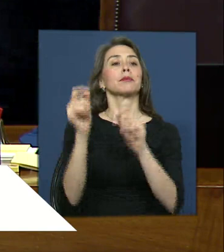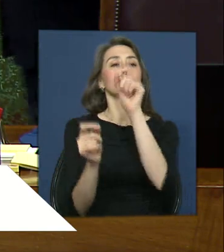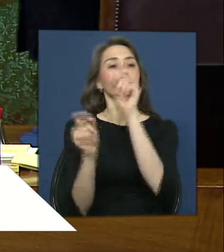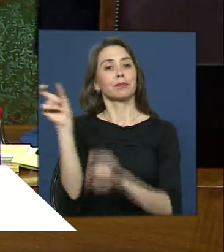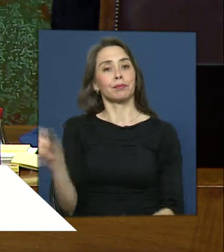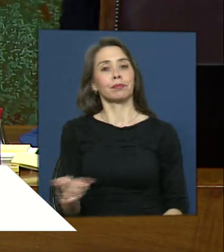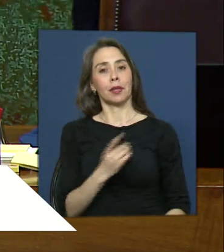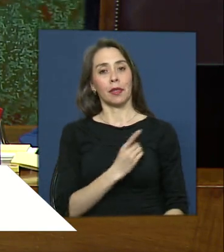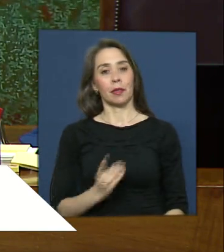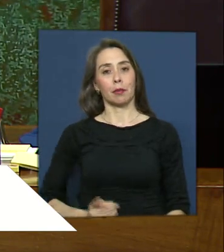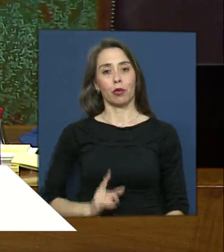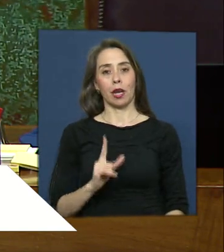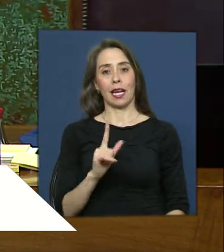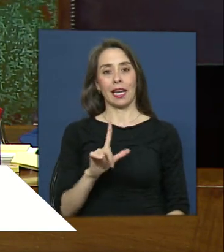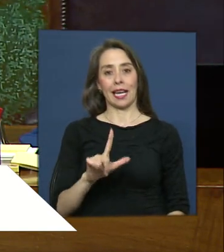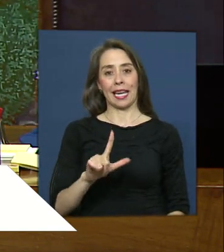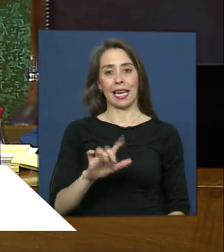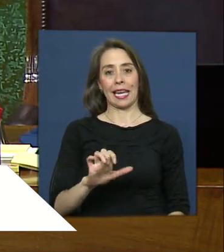señor Felipe Letelier.